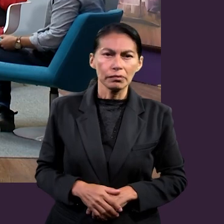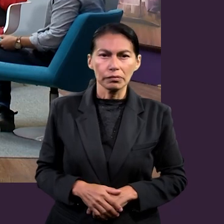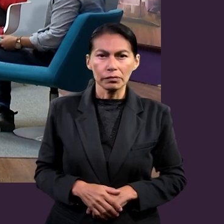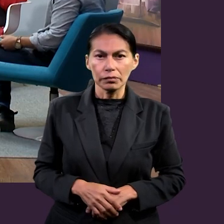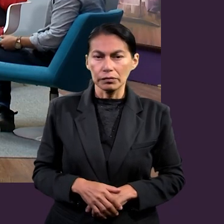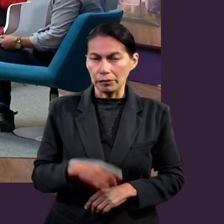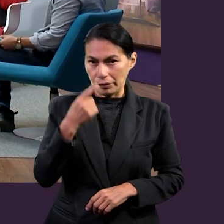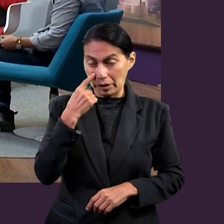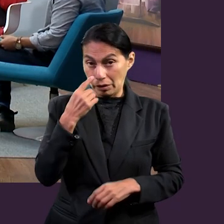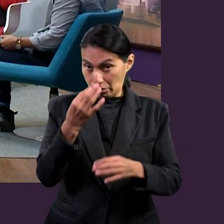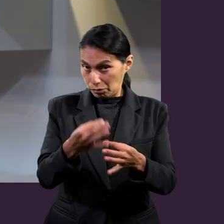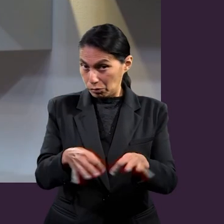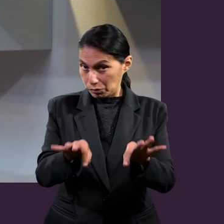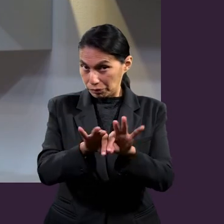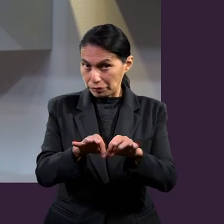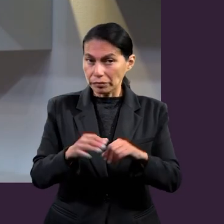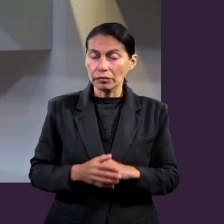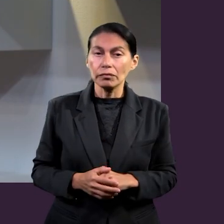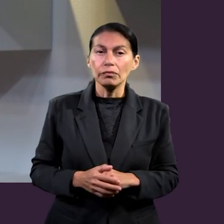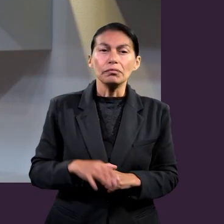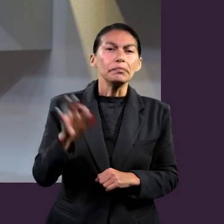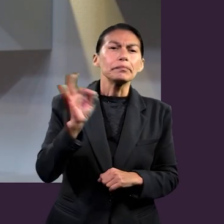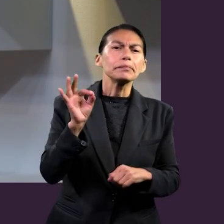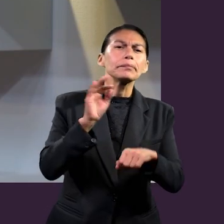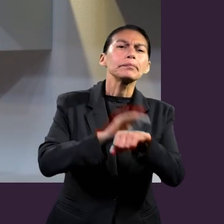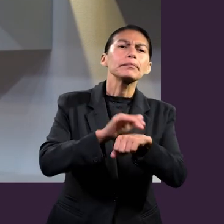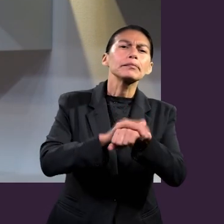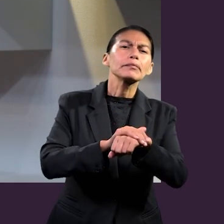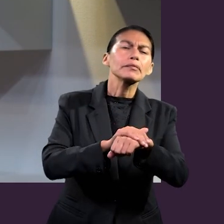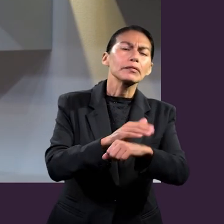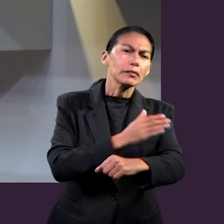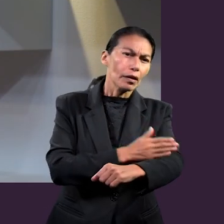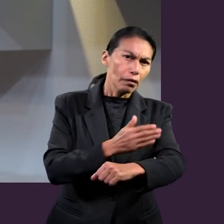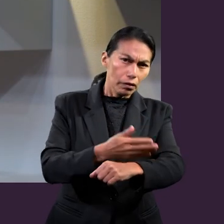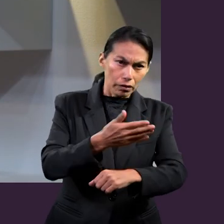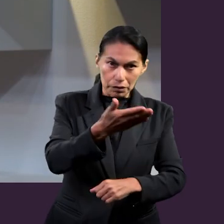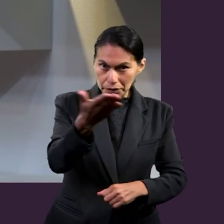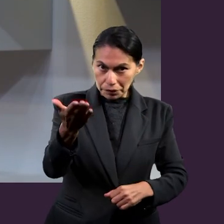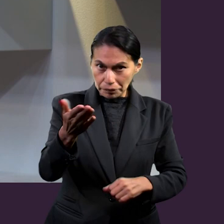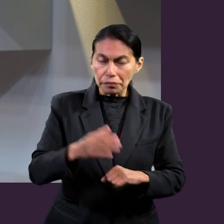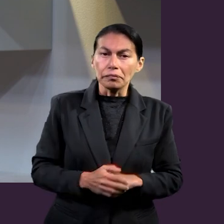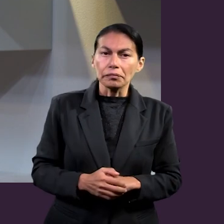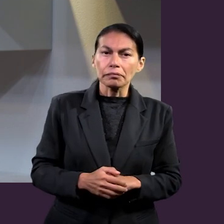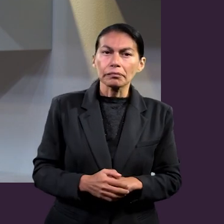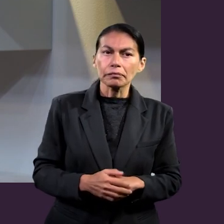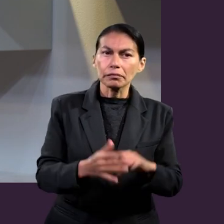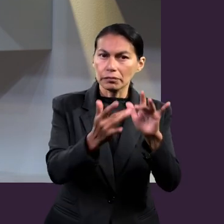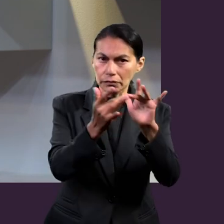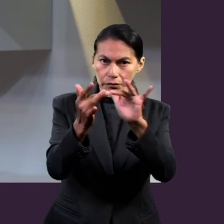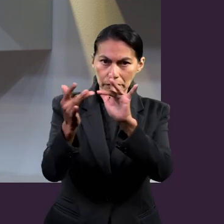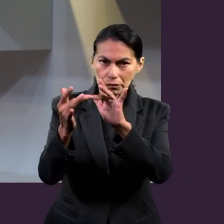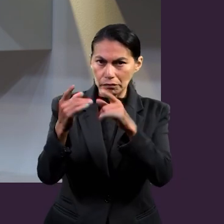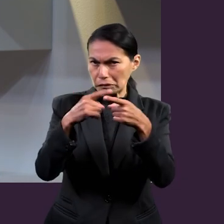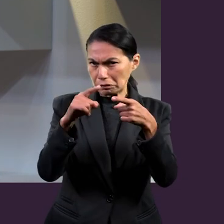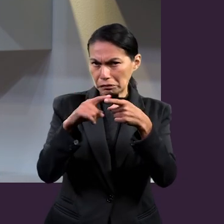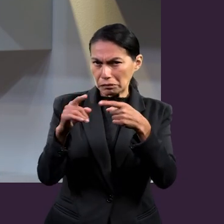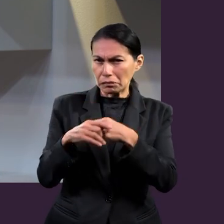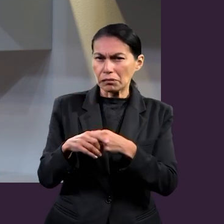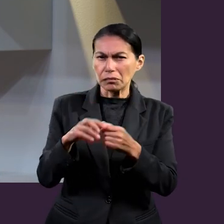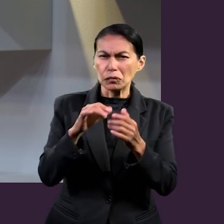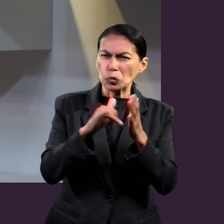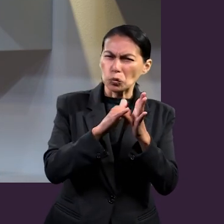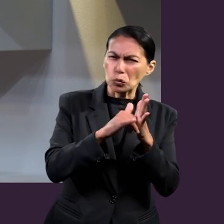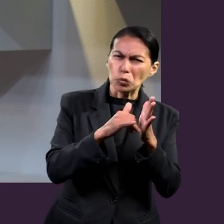nuestros amigos que nos están acompañando por los diferentes medios pueden